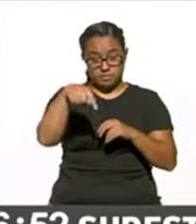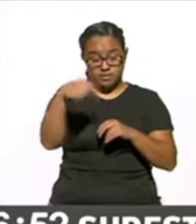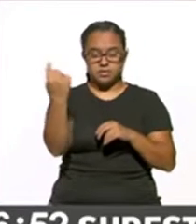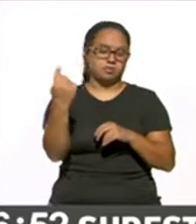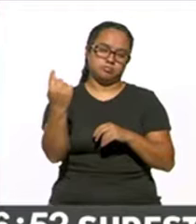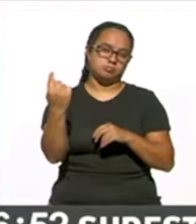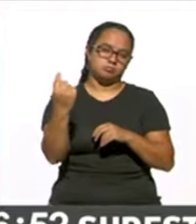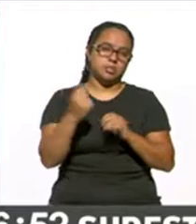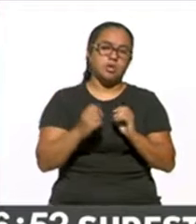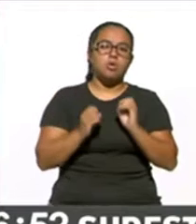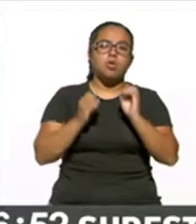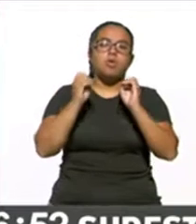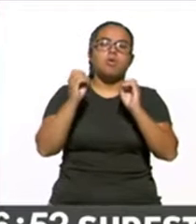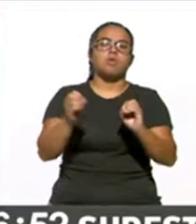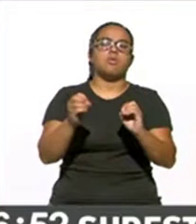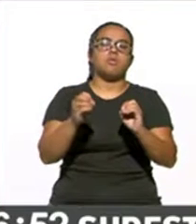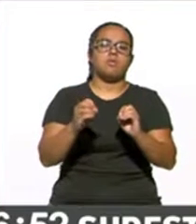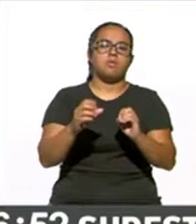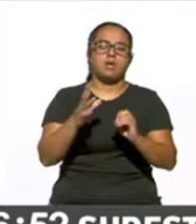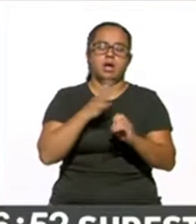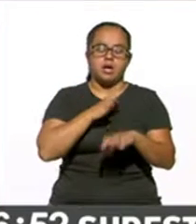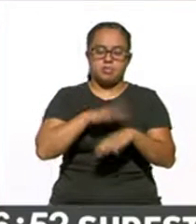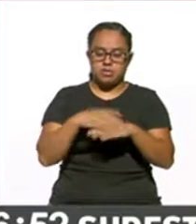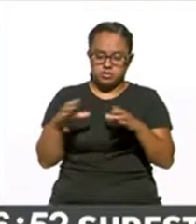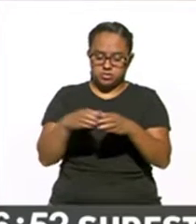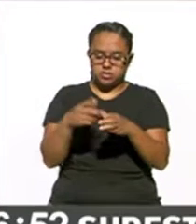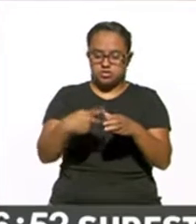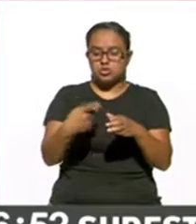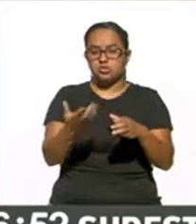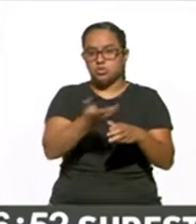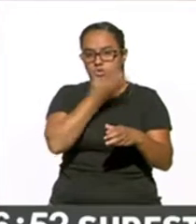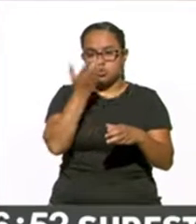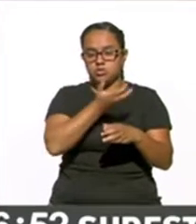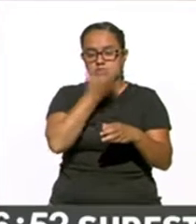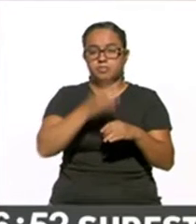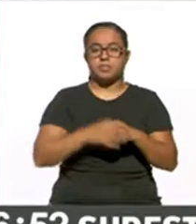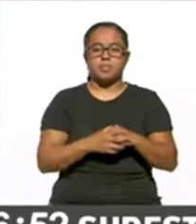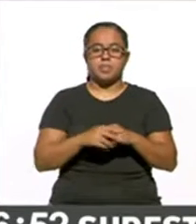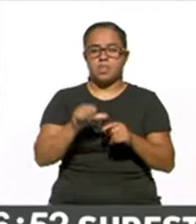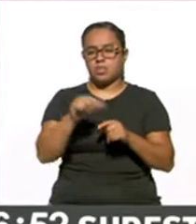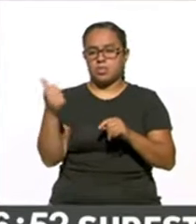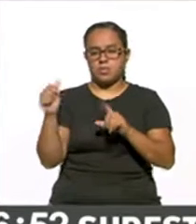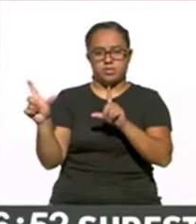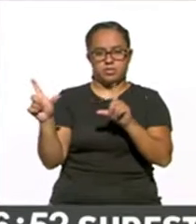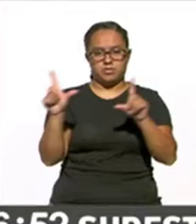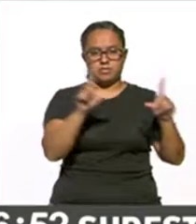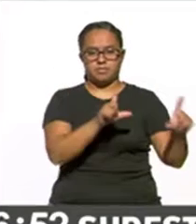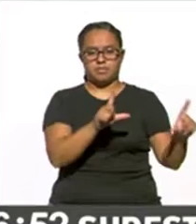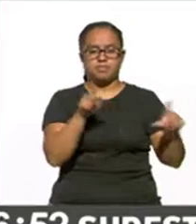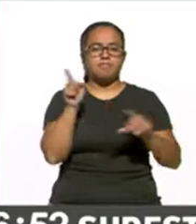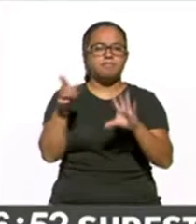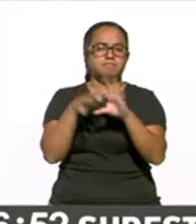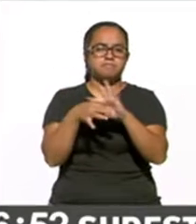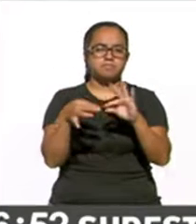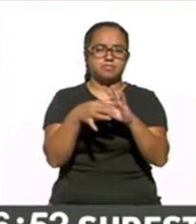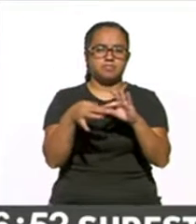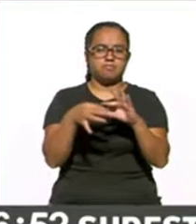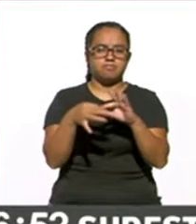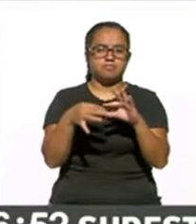general tenemos una posición muy conservadora al respecto. En el siguiente gráfico te